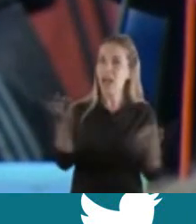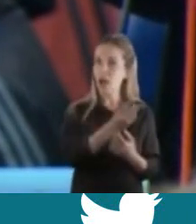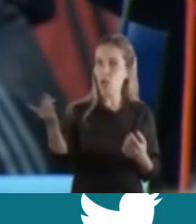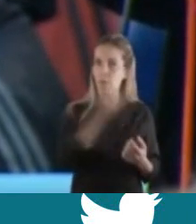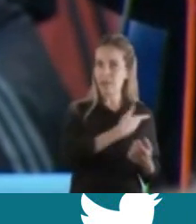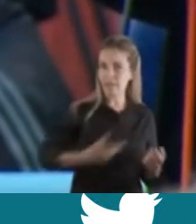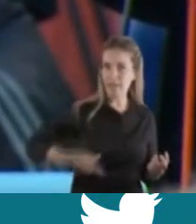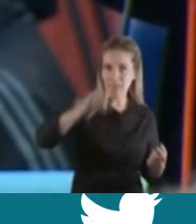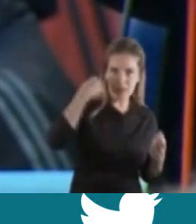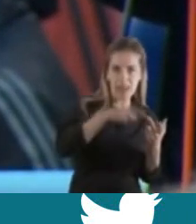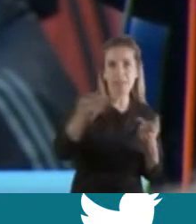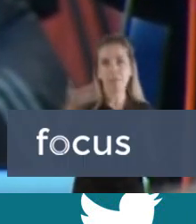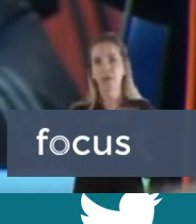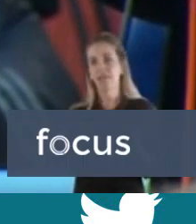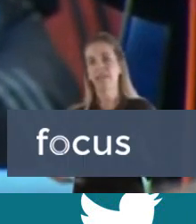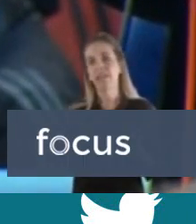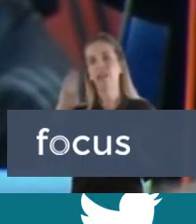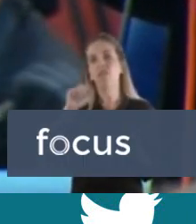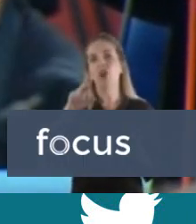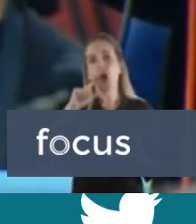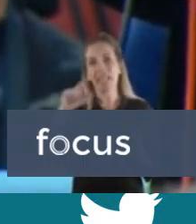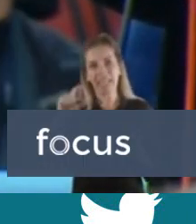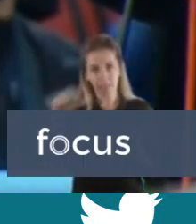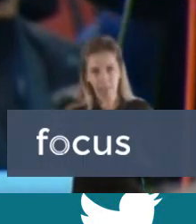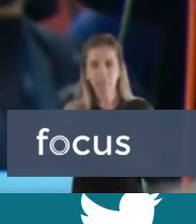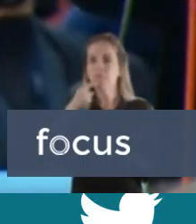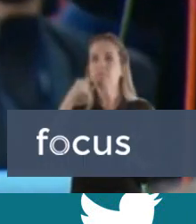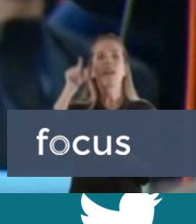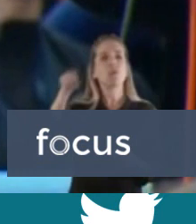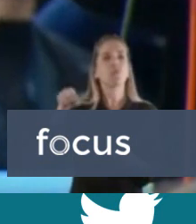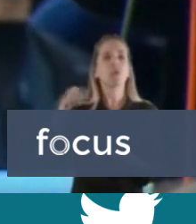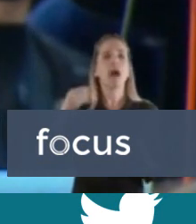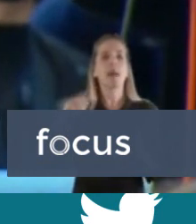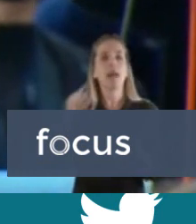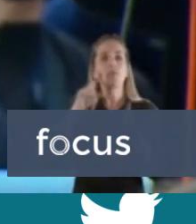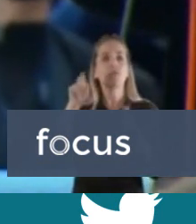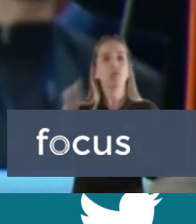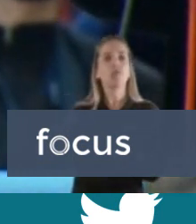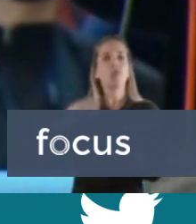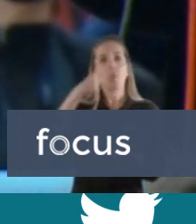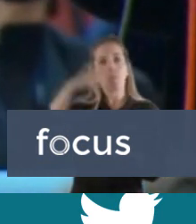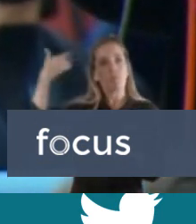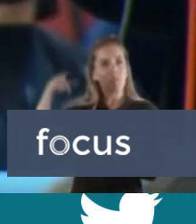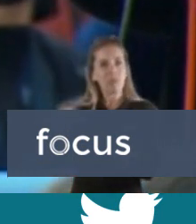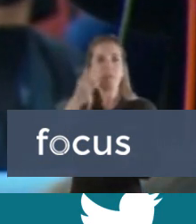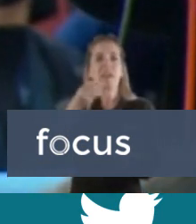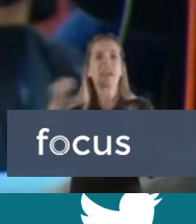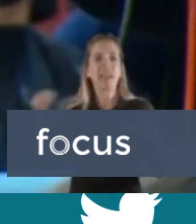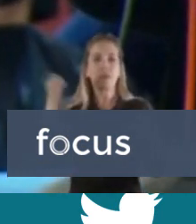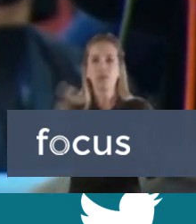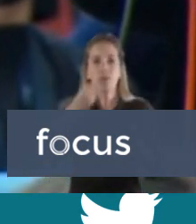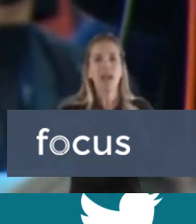presidentes, presidente Fernández, presidente Boric. Una pregunta para el presidente Boric tiene que ver con su reciente declaración en el sentido de buscar la unidad